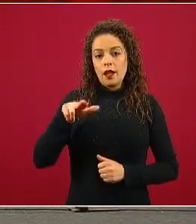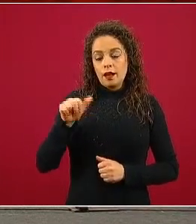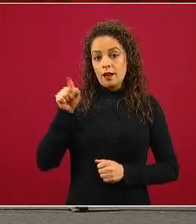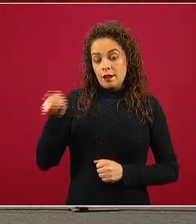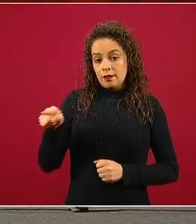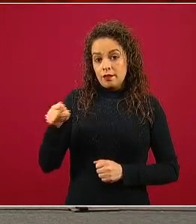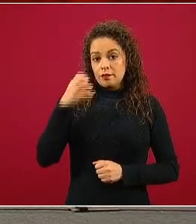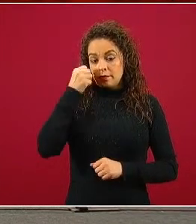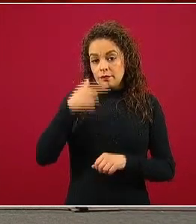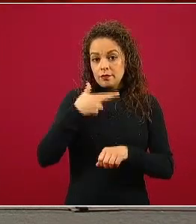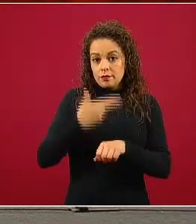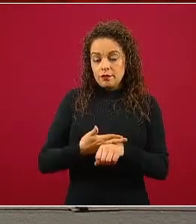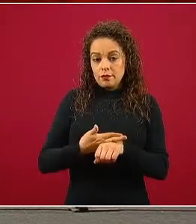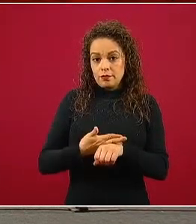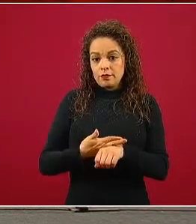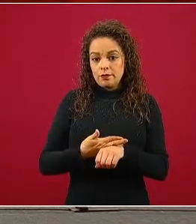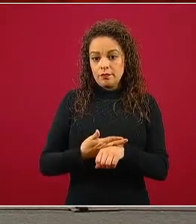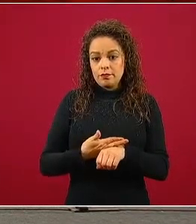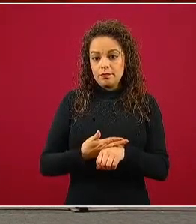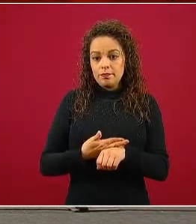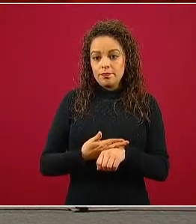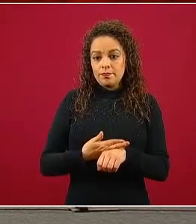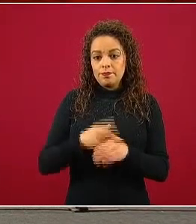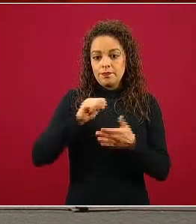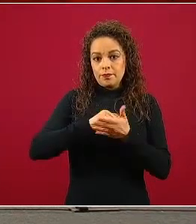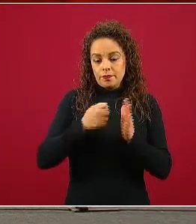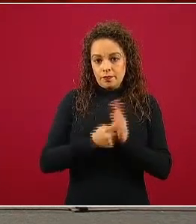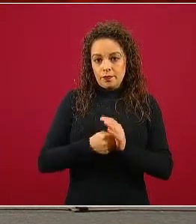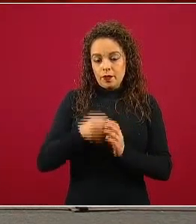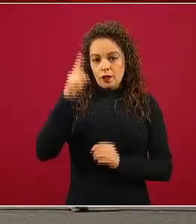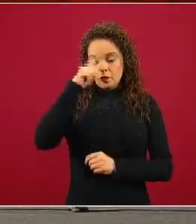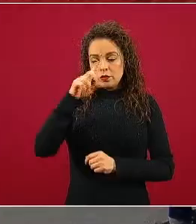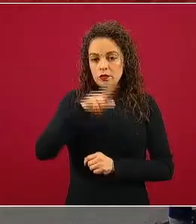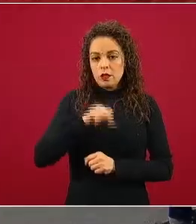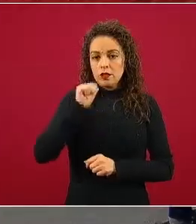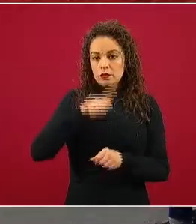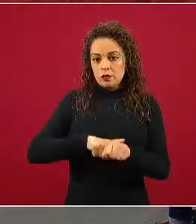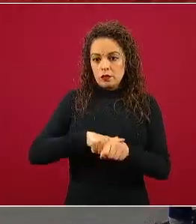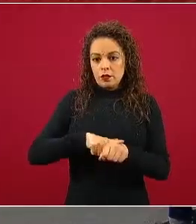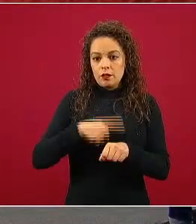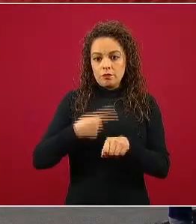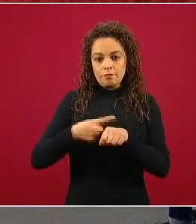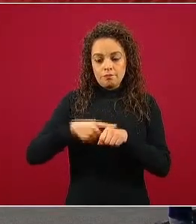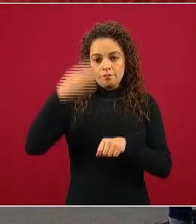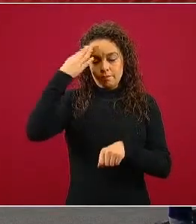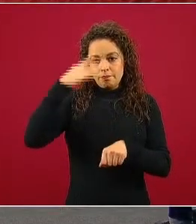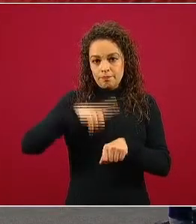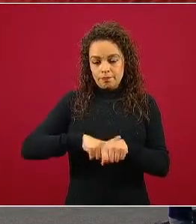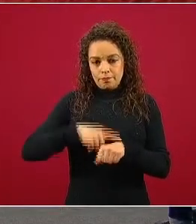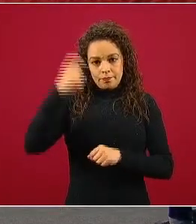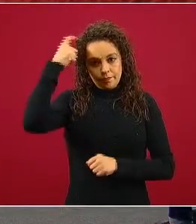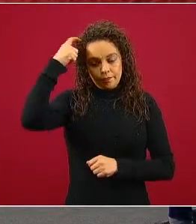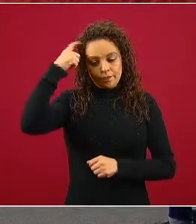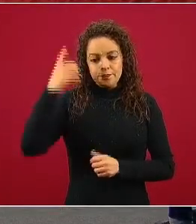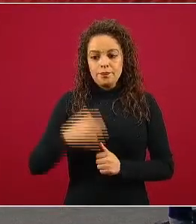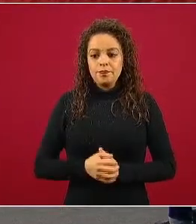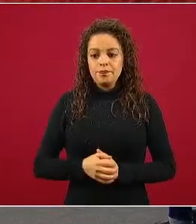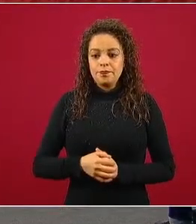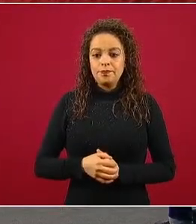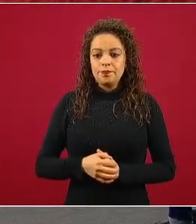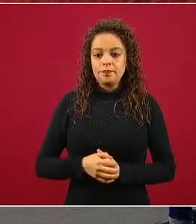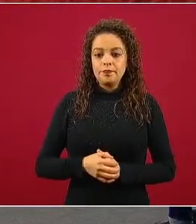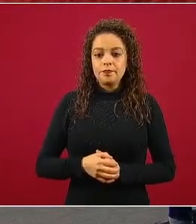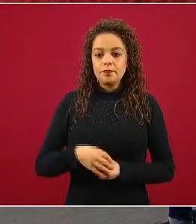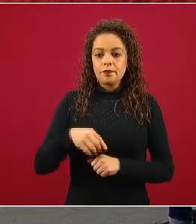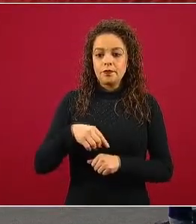técnica del Consejo Nacional de Salud Mental. Bienvenida, Lore. Gracias. Entonces, el informe técnico le pido al doctor Alomía, si